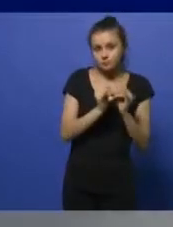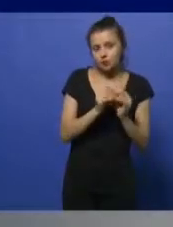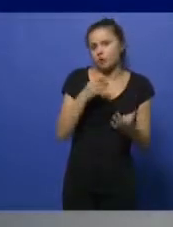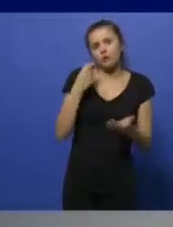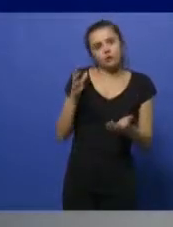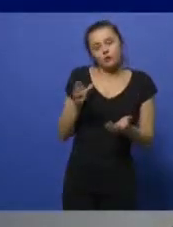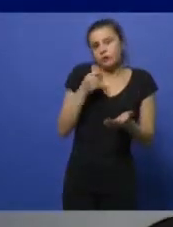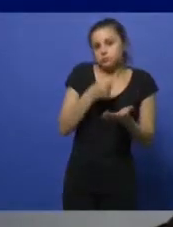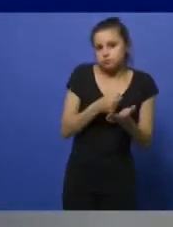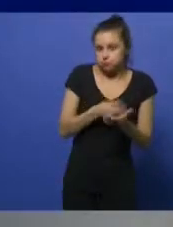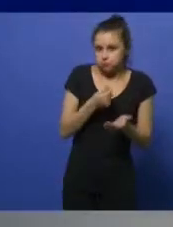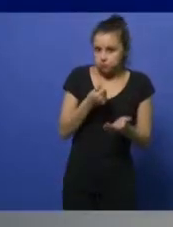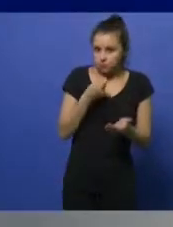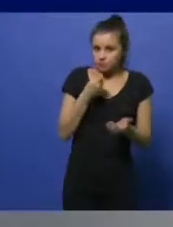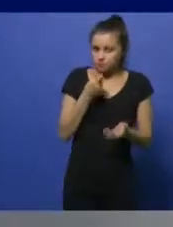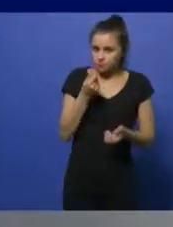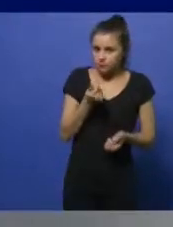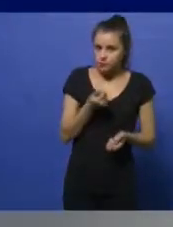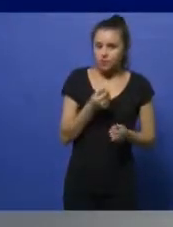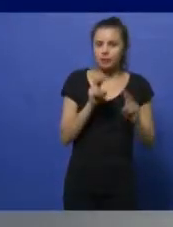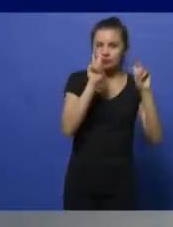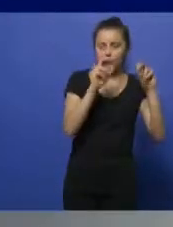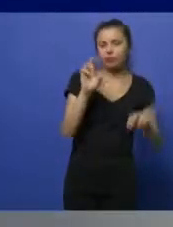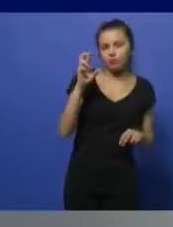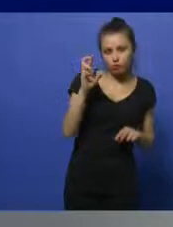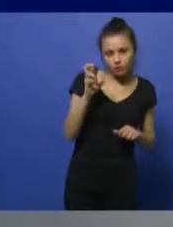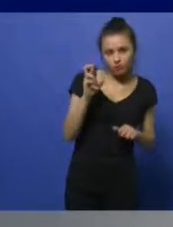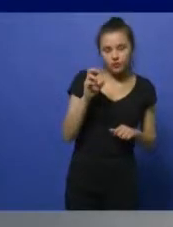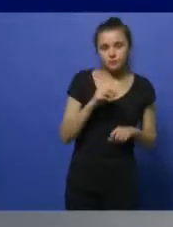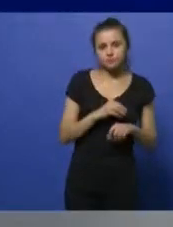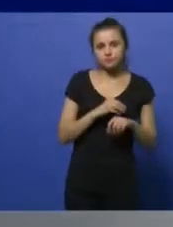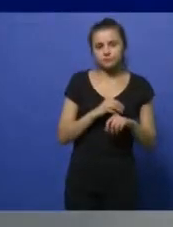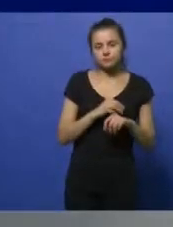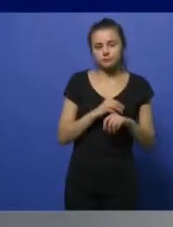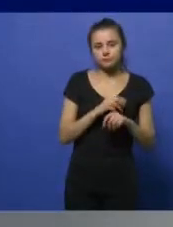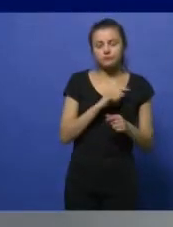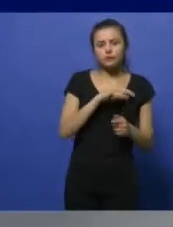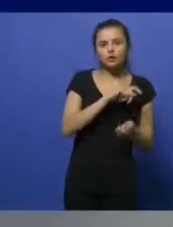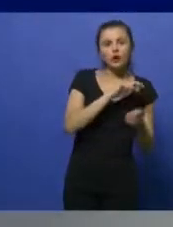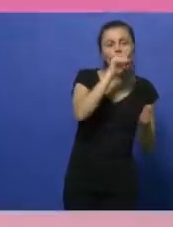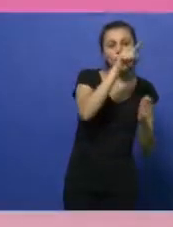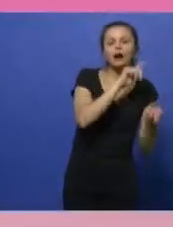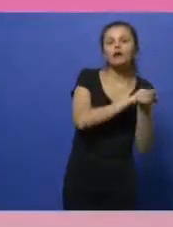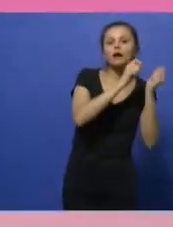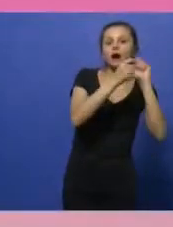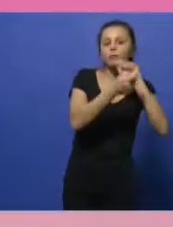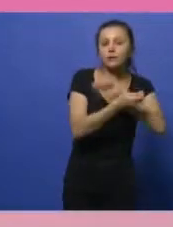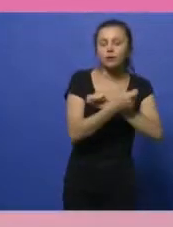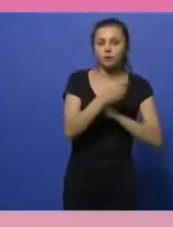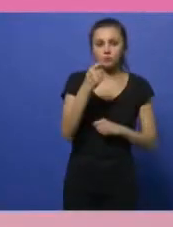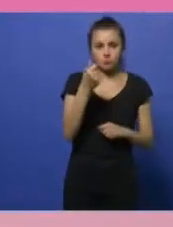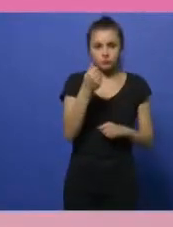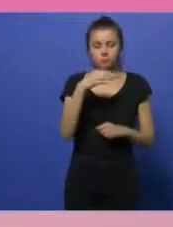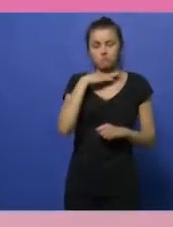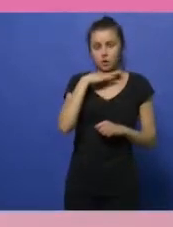plata, allá se maneja tema dólar, si bien compramos, cambiamos el dólar después por peso mexicano, pero al